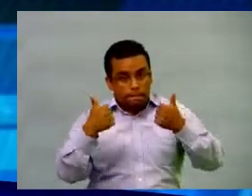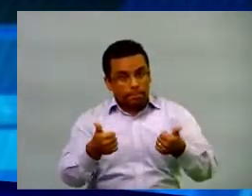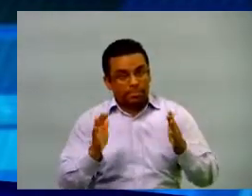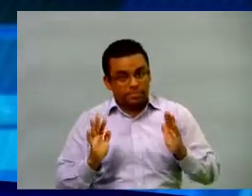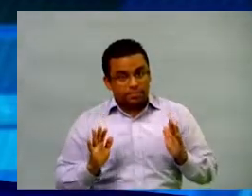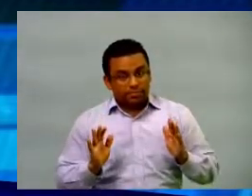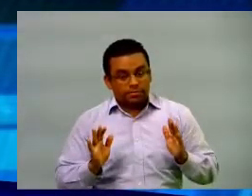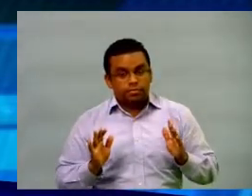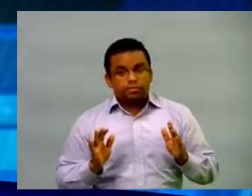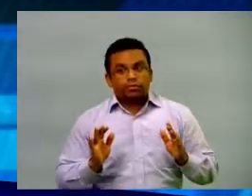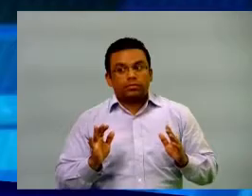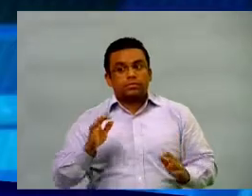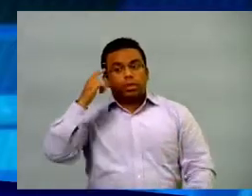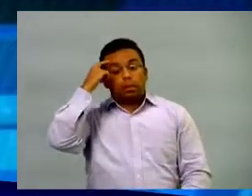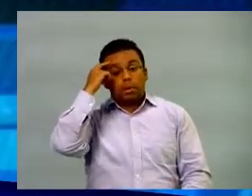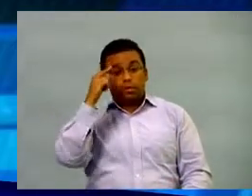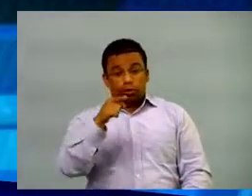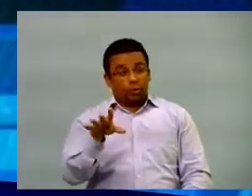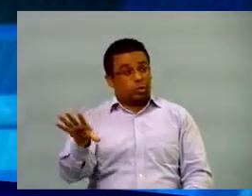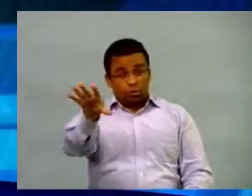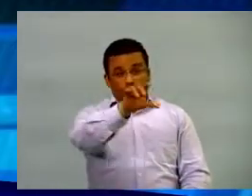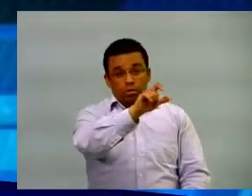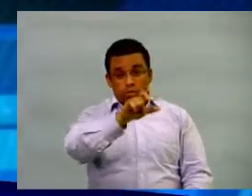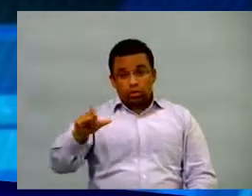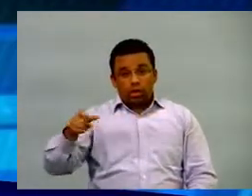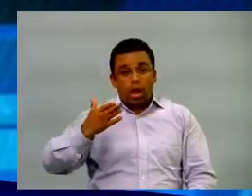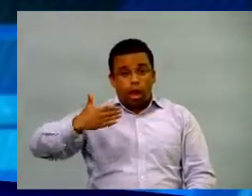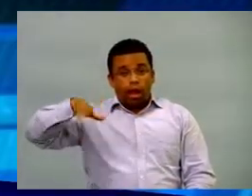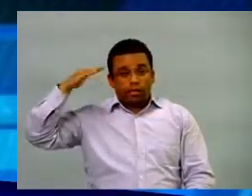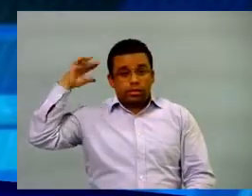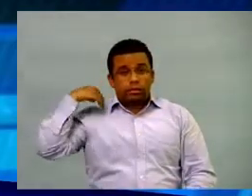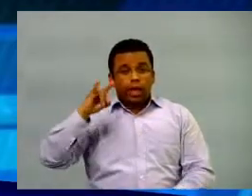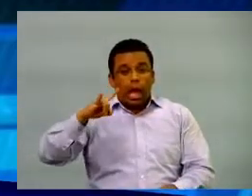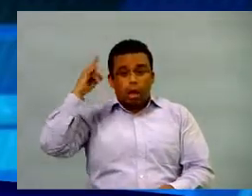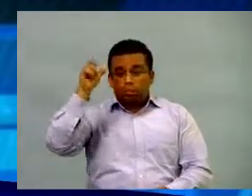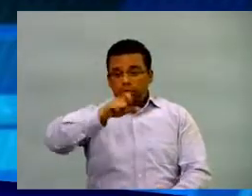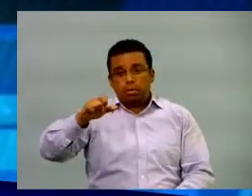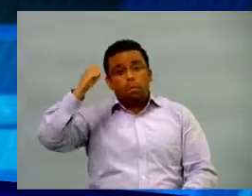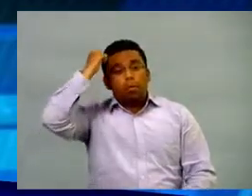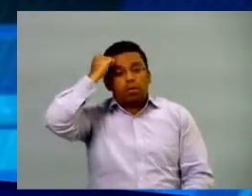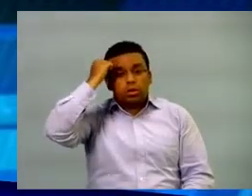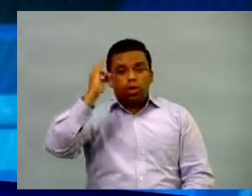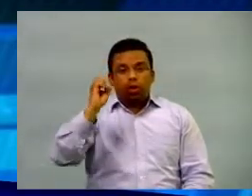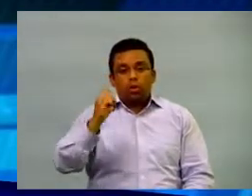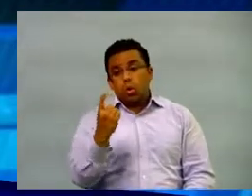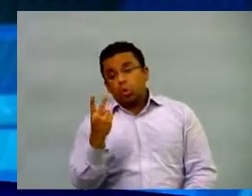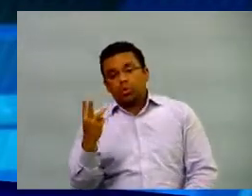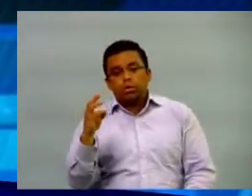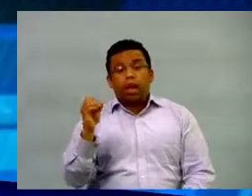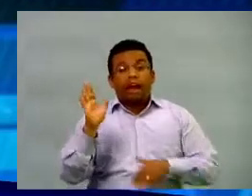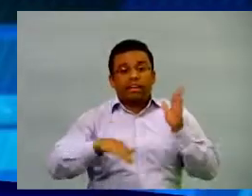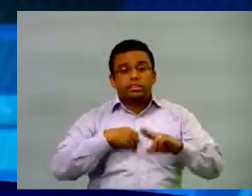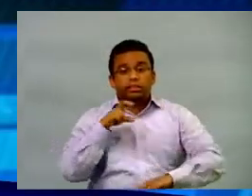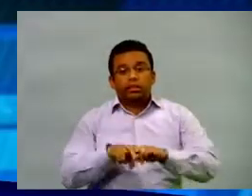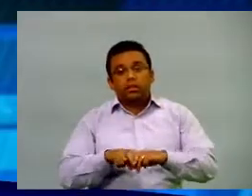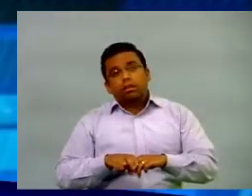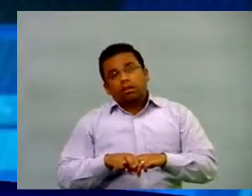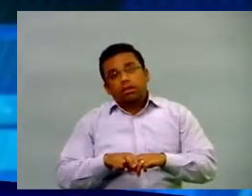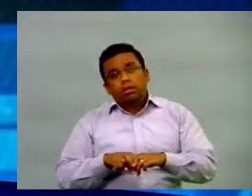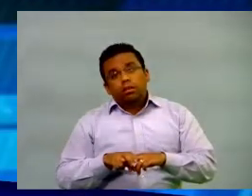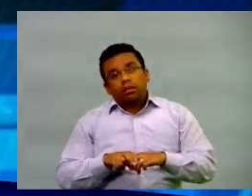todos alguna vez padecimos de algunos maestros o de muchos maestros que podían llegar a dormirnos.